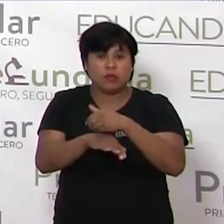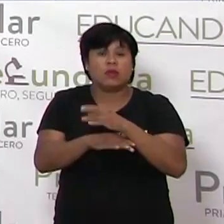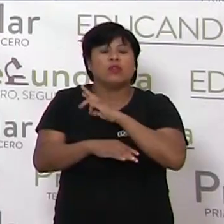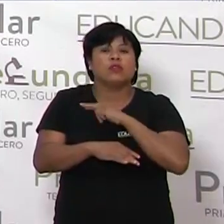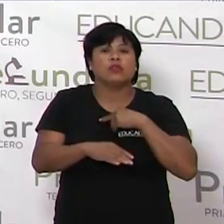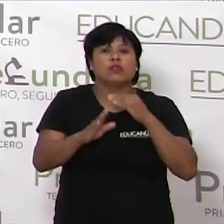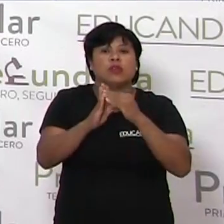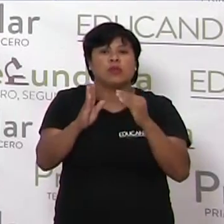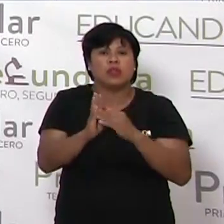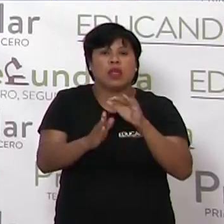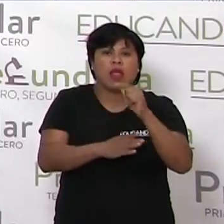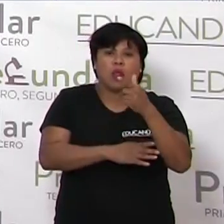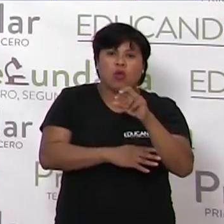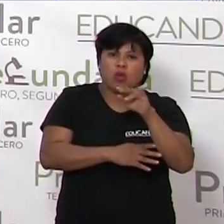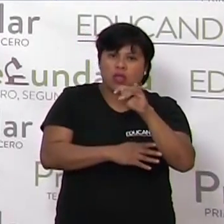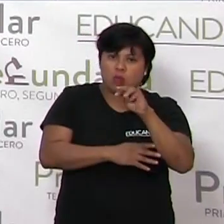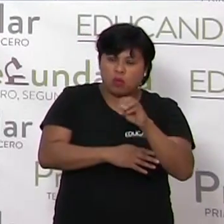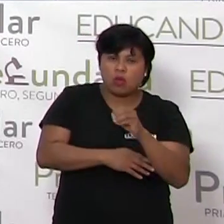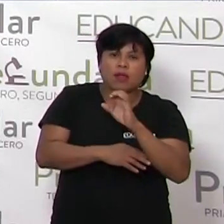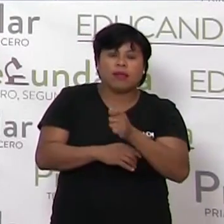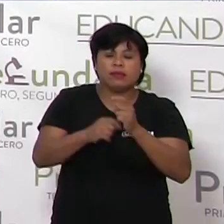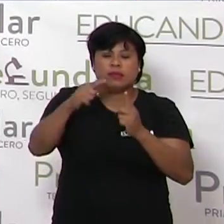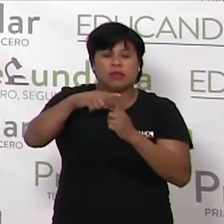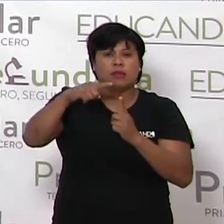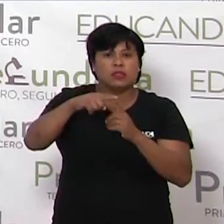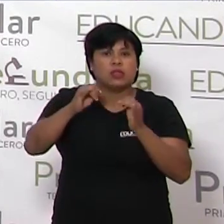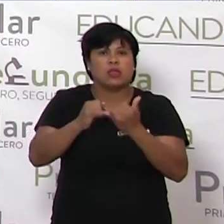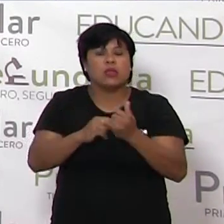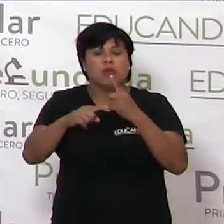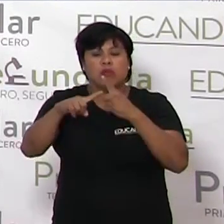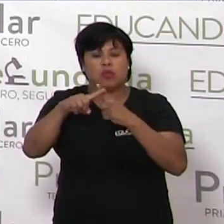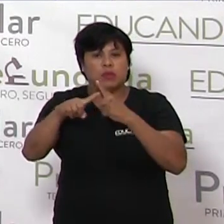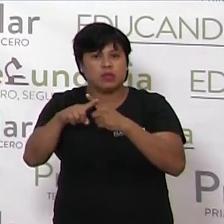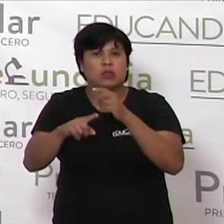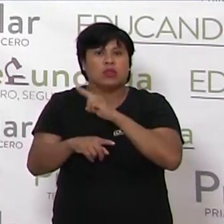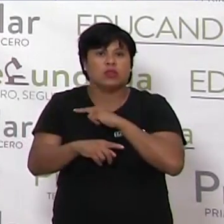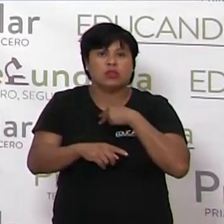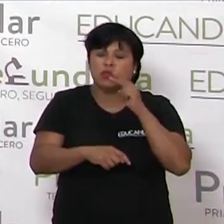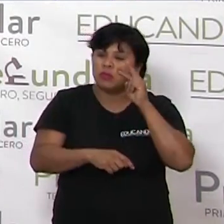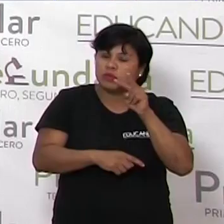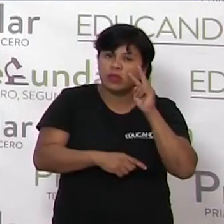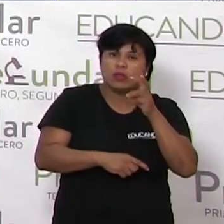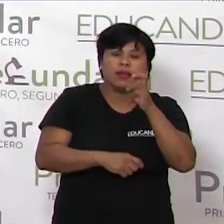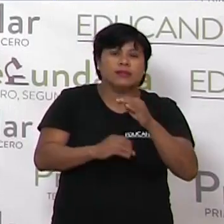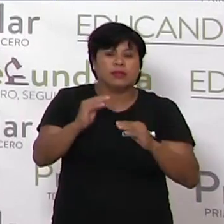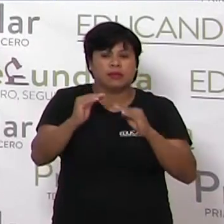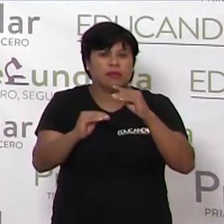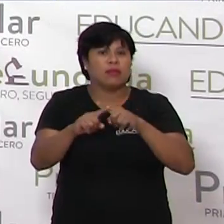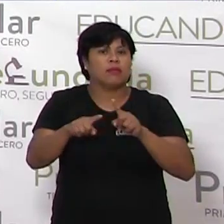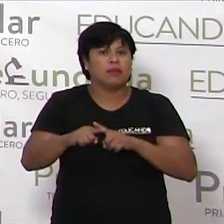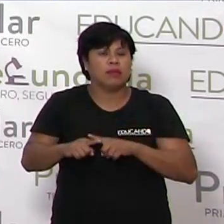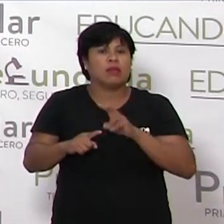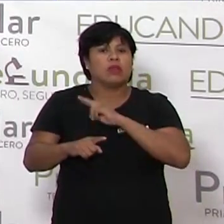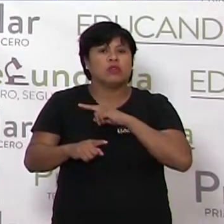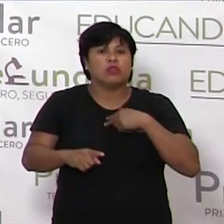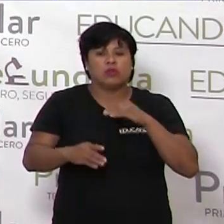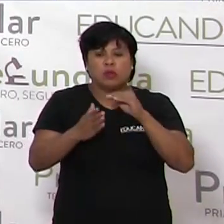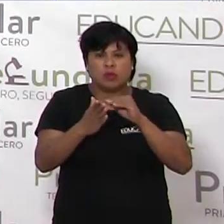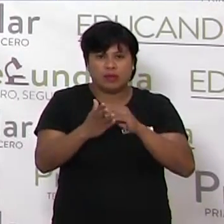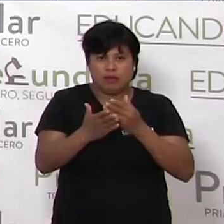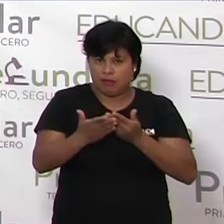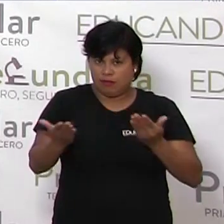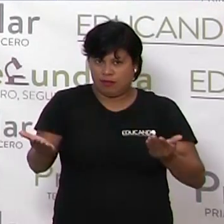familiar, estoy estableciendo un algoritmo inverso, que es una división y una multiplicación, y estoy identificando ese factor de proporcionalidad que lo voy a